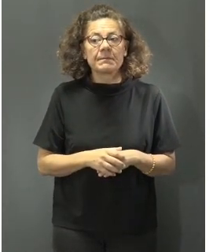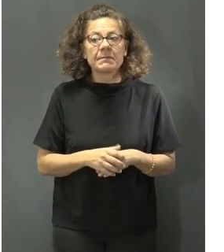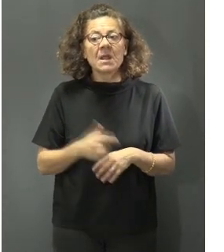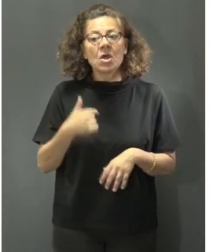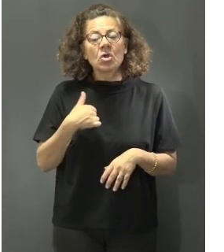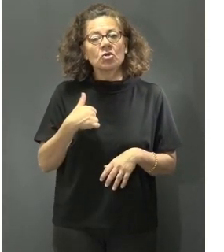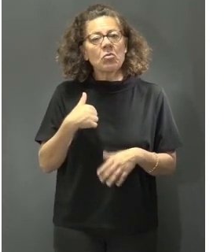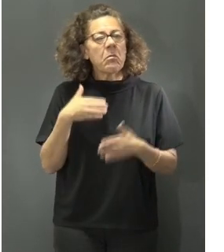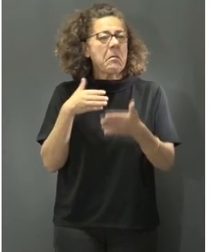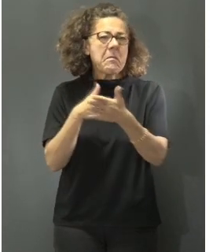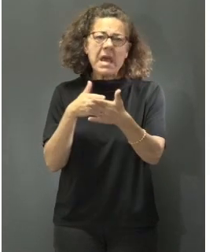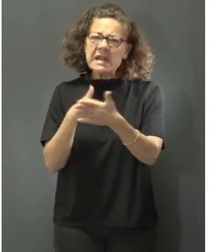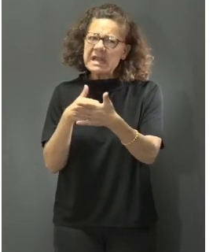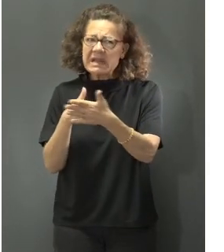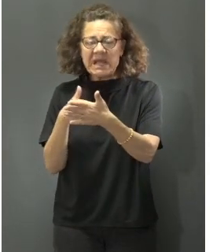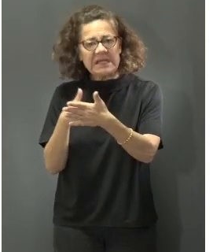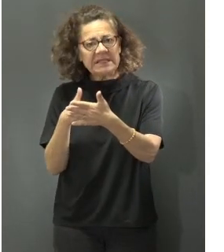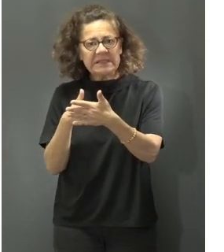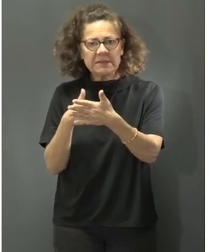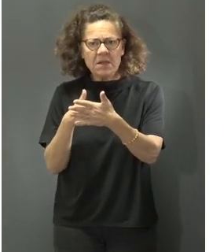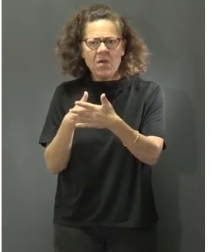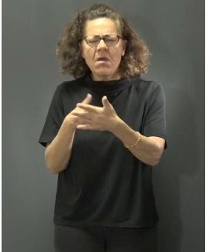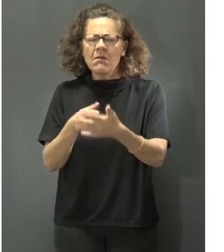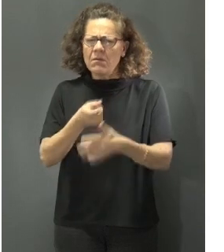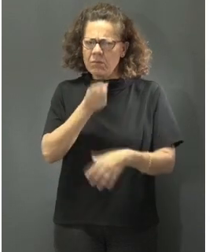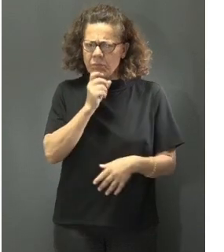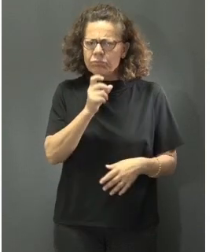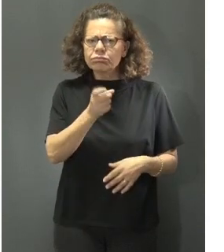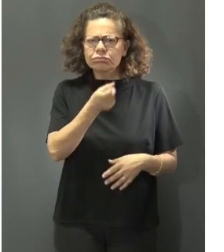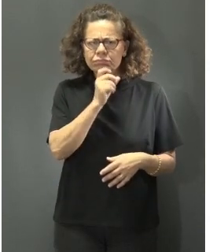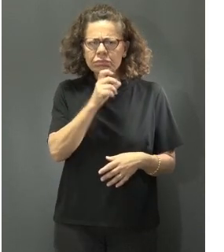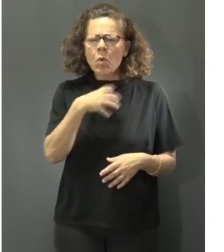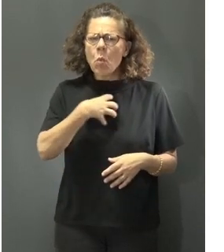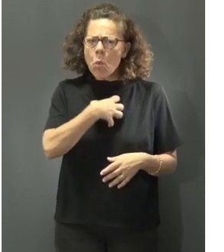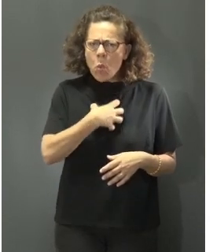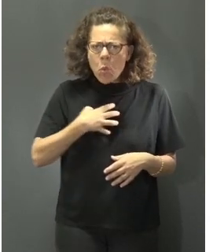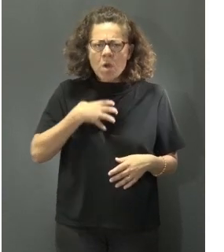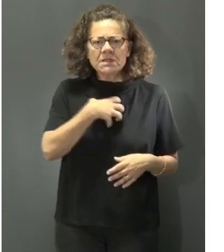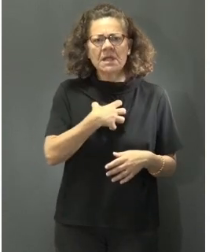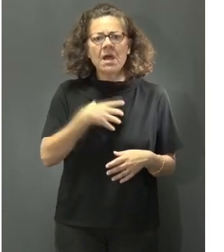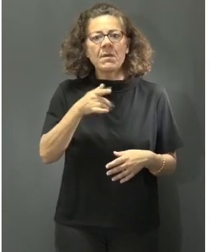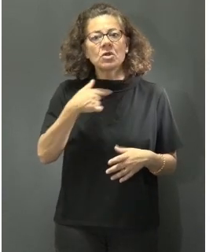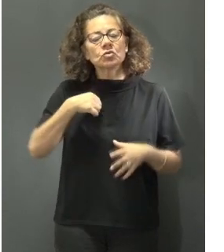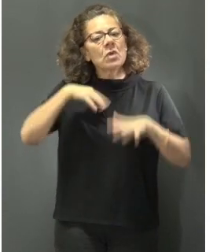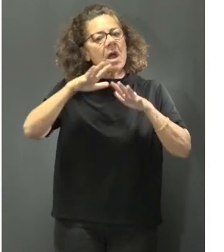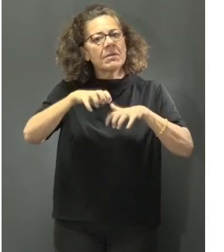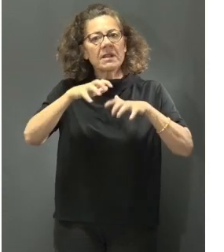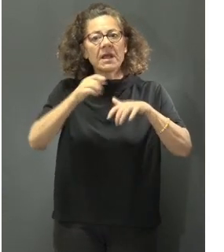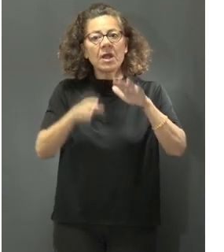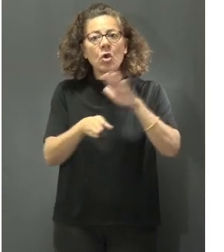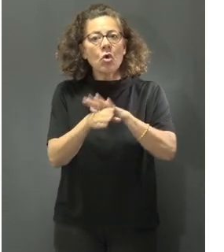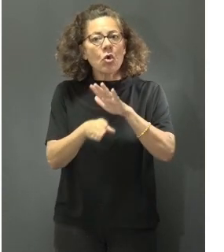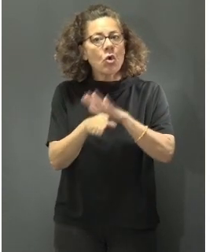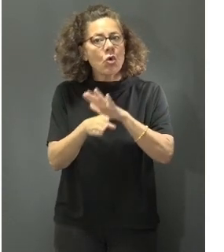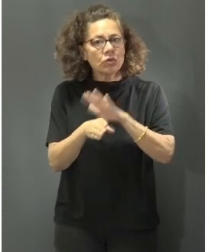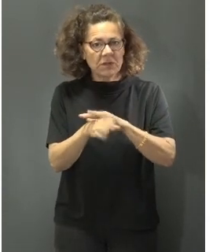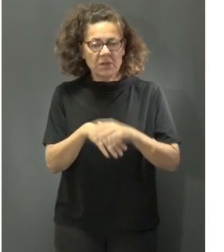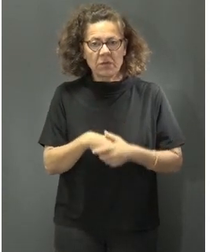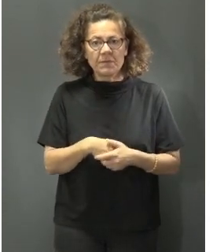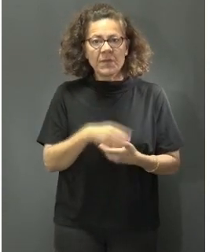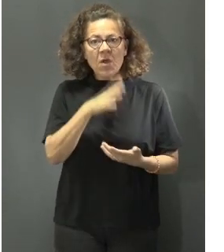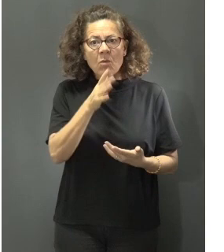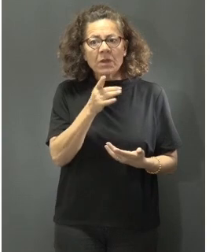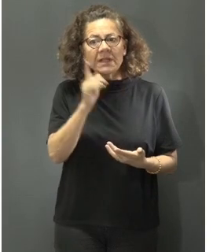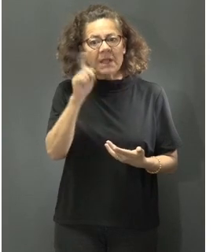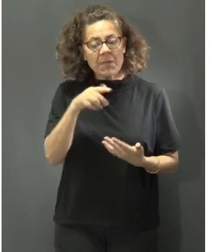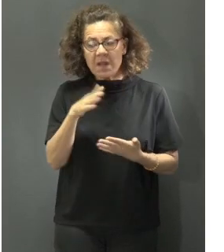yo más que barreras, ha costado porque cuesta, pero más que barreras diría que es aprendizaje continuo, ¿no? Porque siguiendo un poco